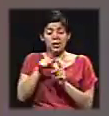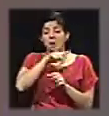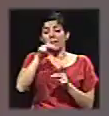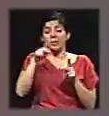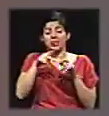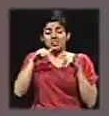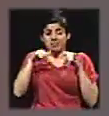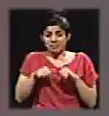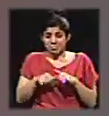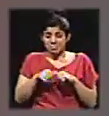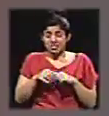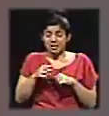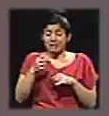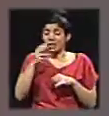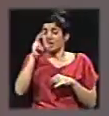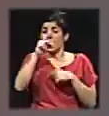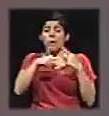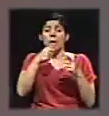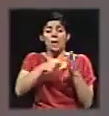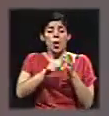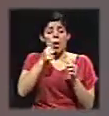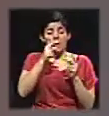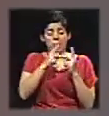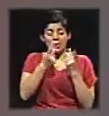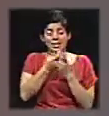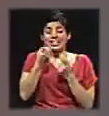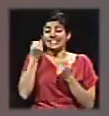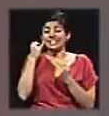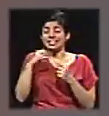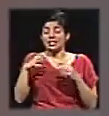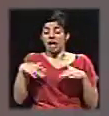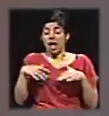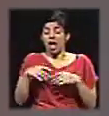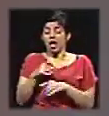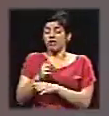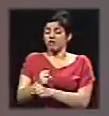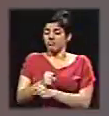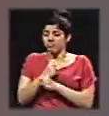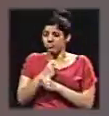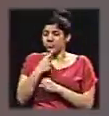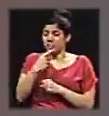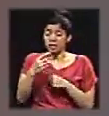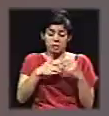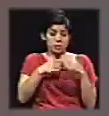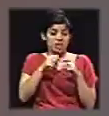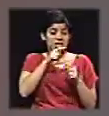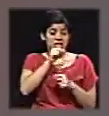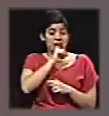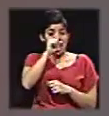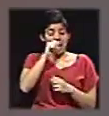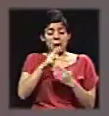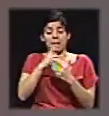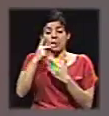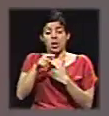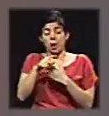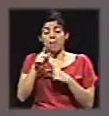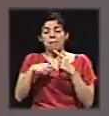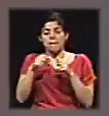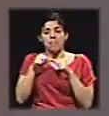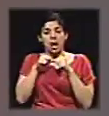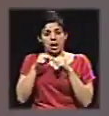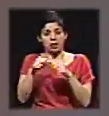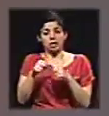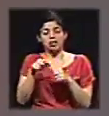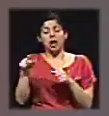votar por otro partido a menos que se les asegure que independientemente quién gane, esos programas van a continuar.